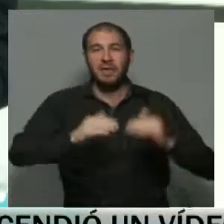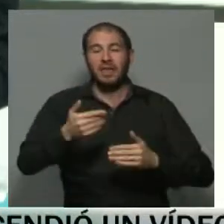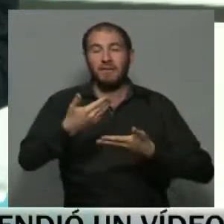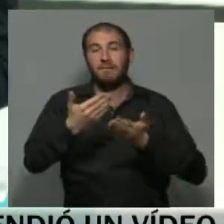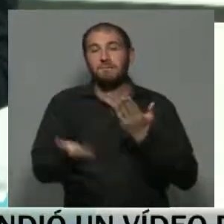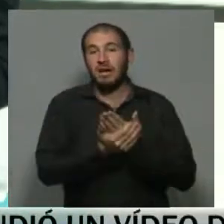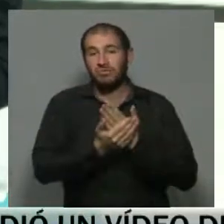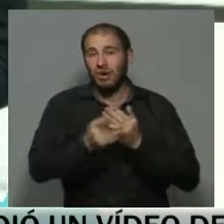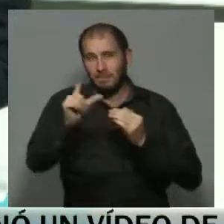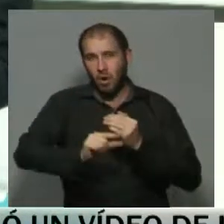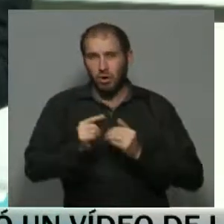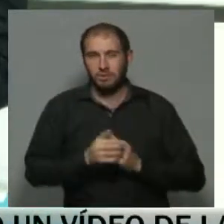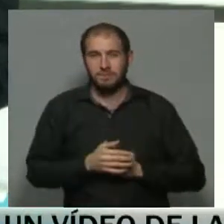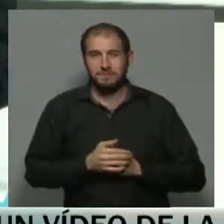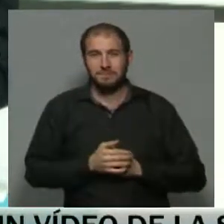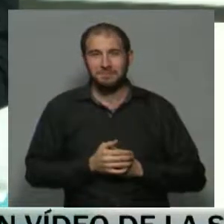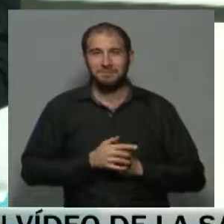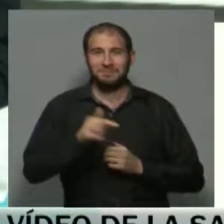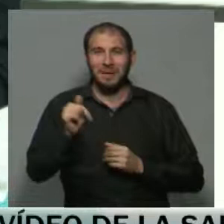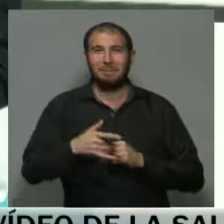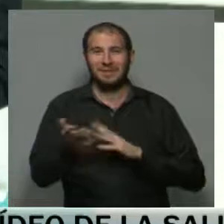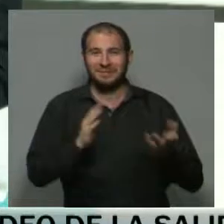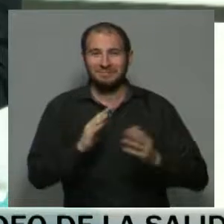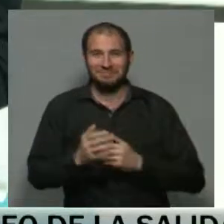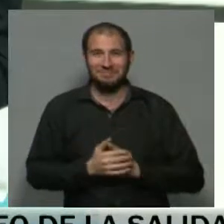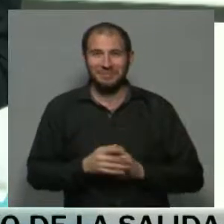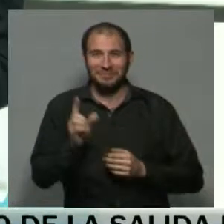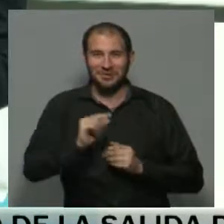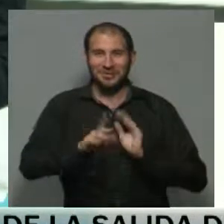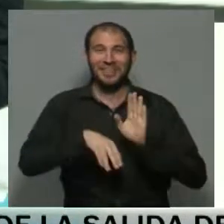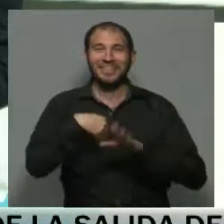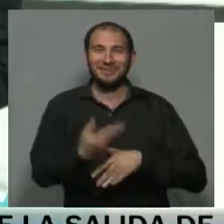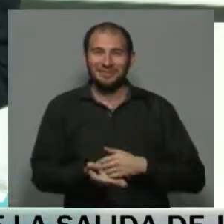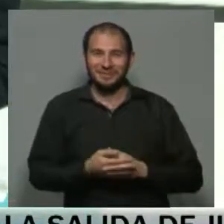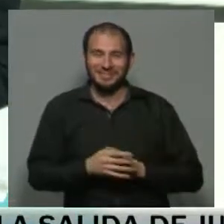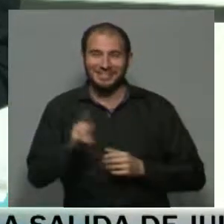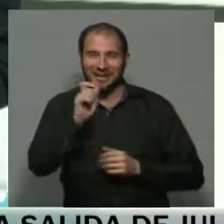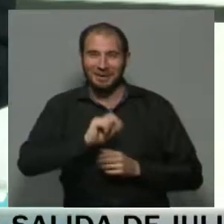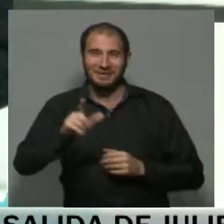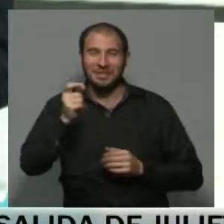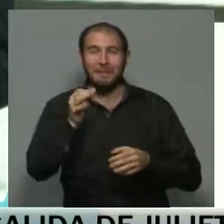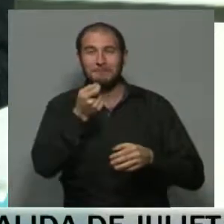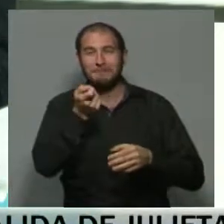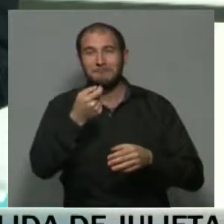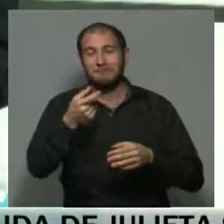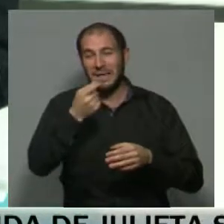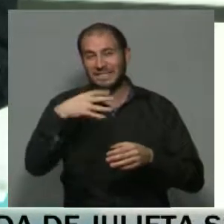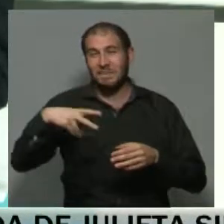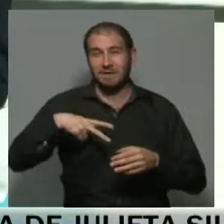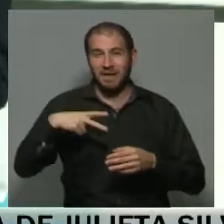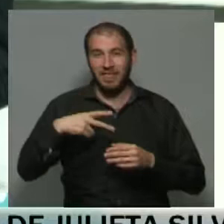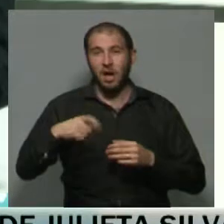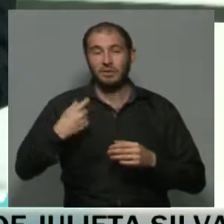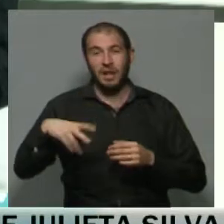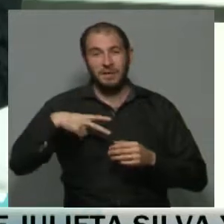facturación relativamente bajo. Eso por ese lado es relativamente bueno. Después tenemos incrementos en medicina prepaga y en